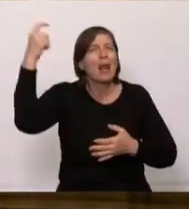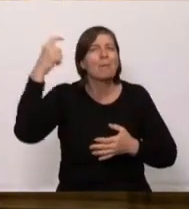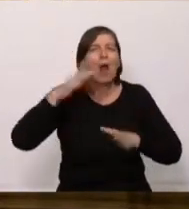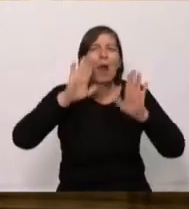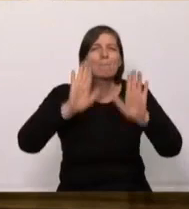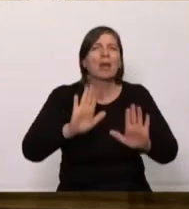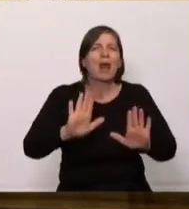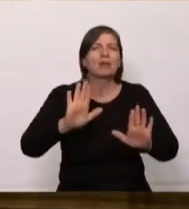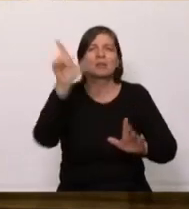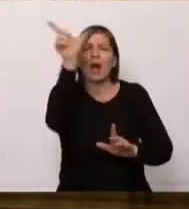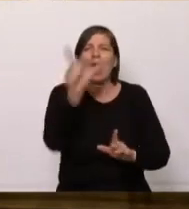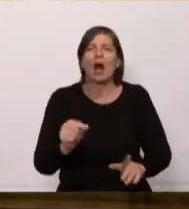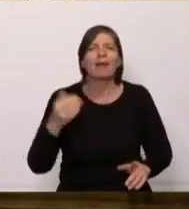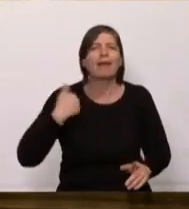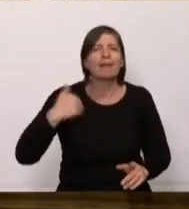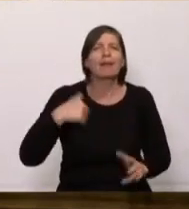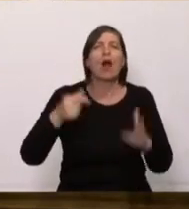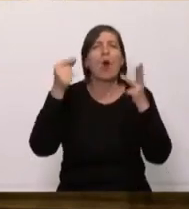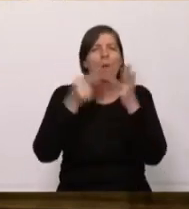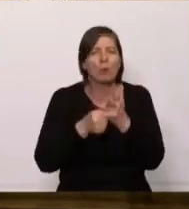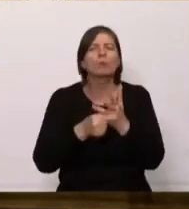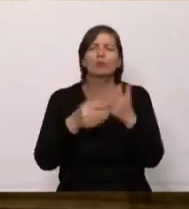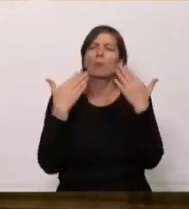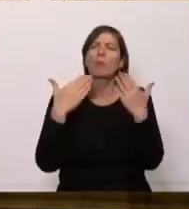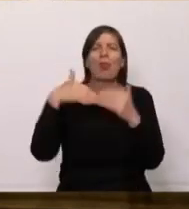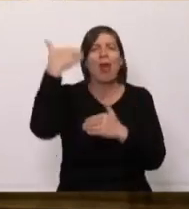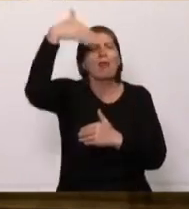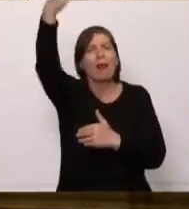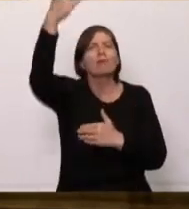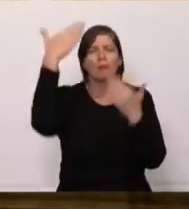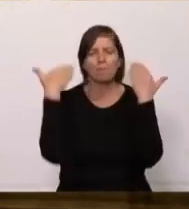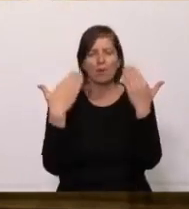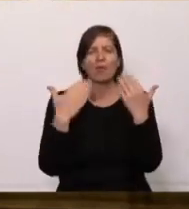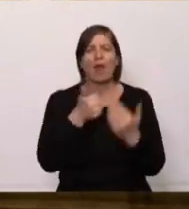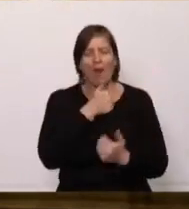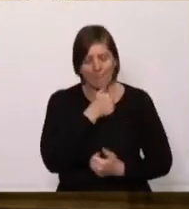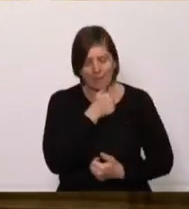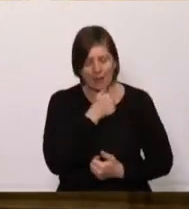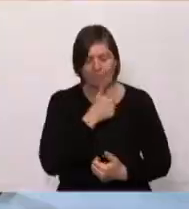que nuestro país, con nuestro compromiso, puede salir adelante. Amén.